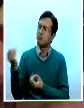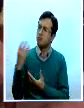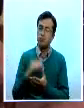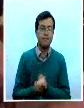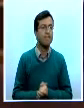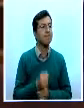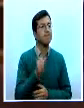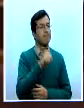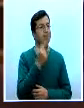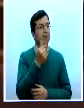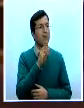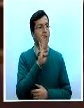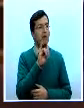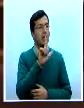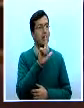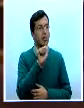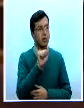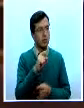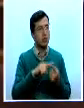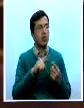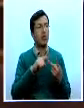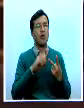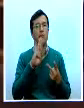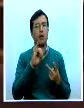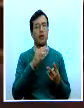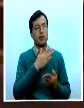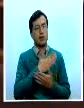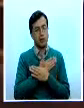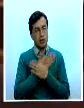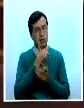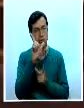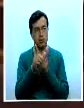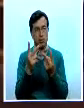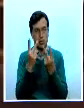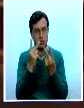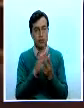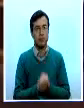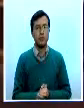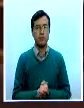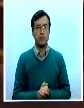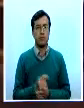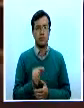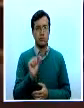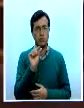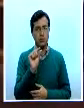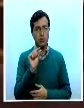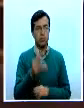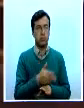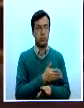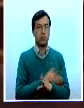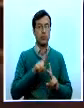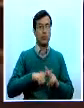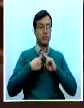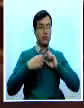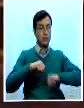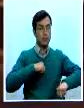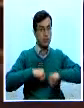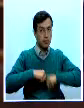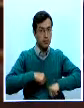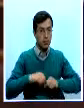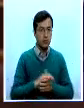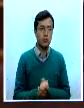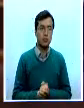a si es de fabricio ver que muy buenas noches salud a todos los los televidentes nosotros ya en poquitas horas empieza nuestro operativo estamos